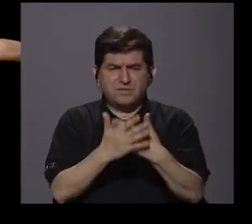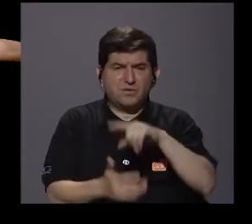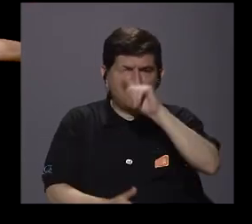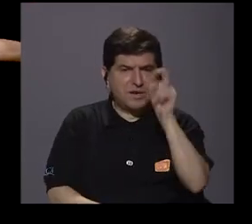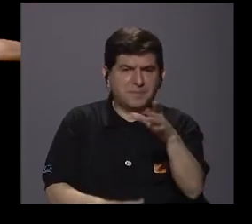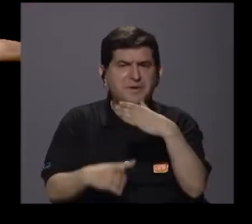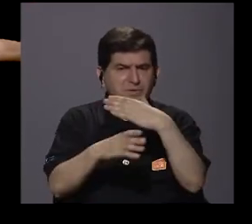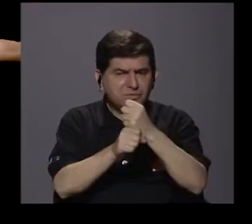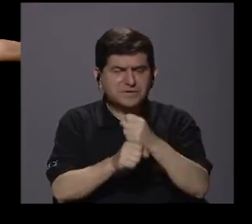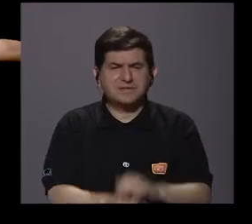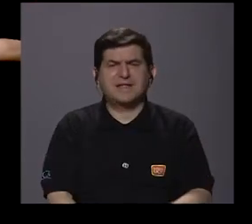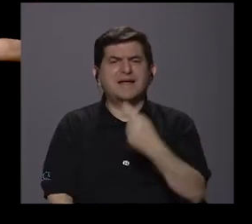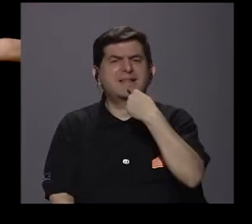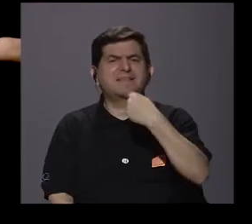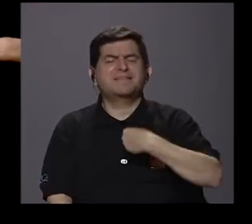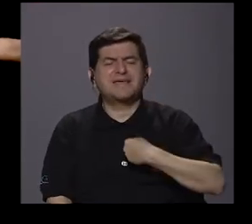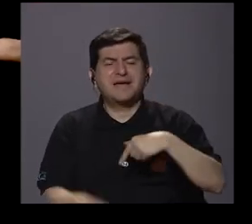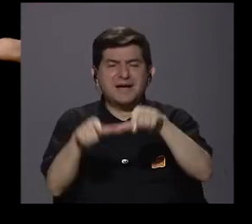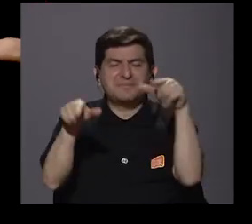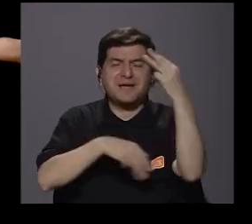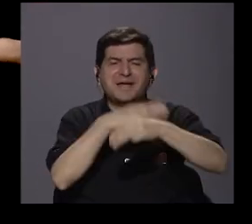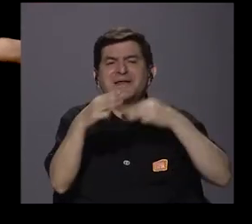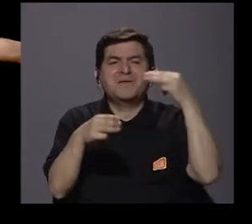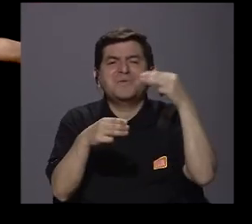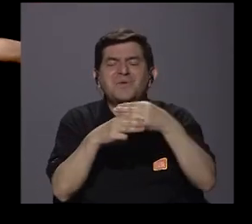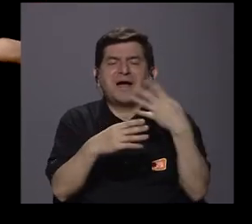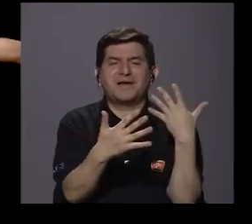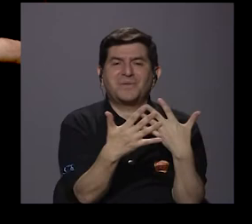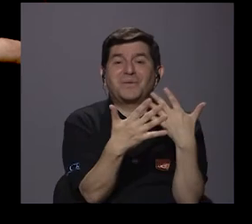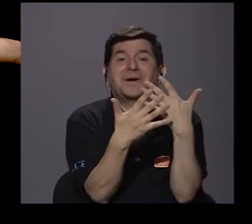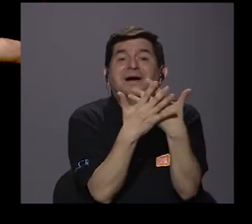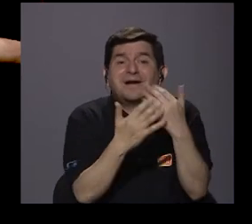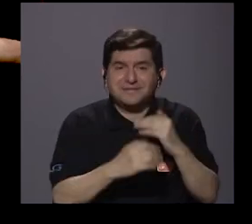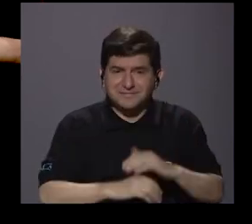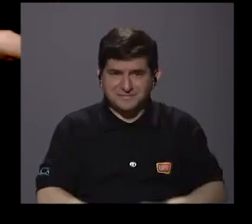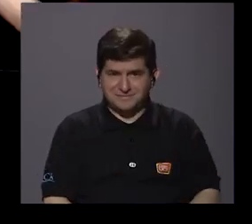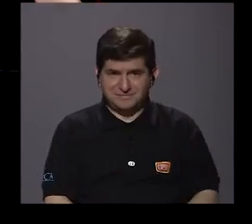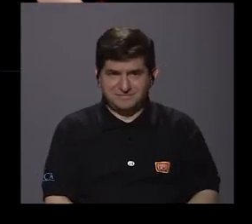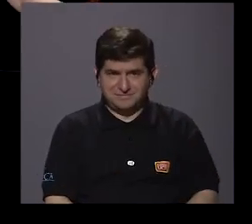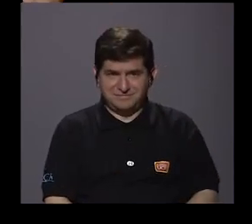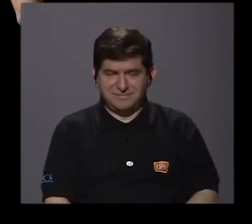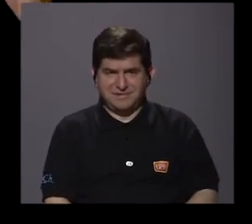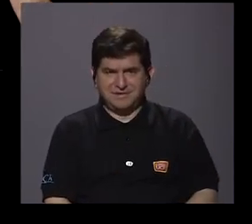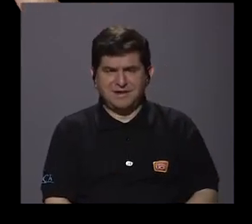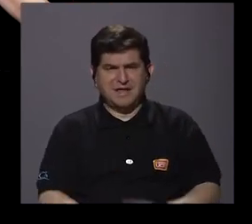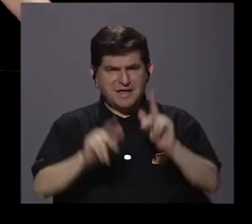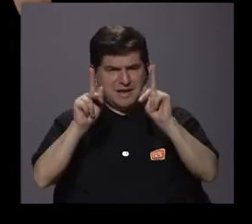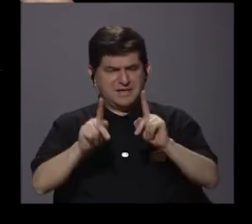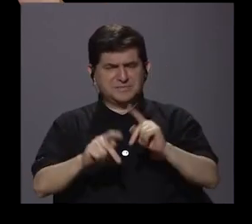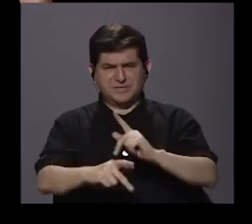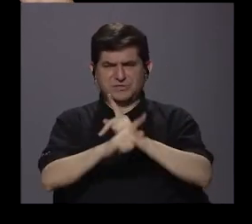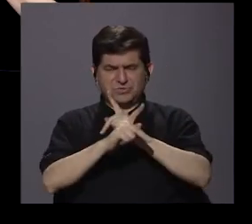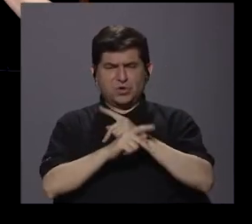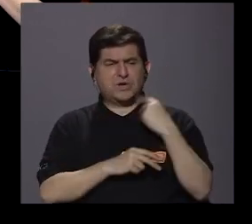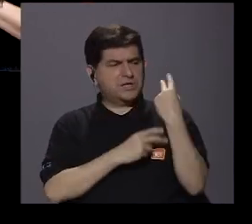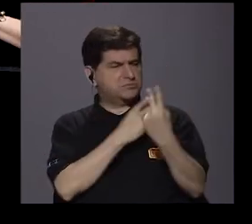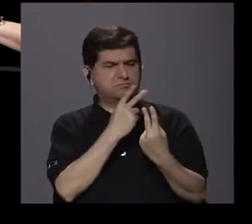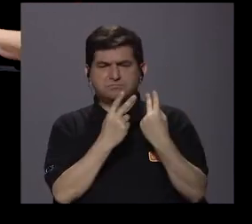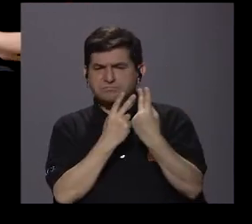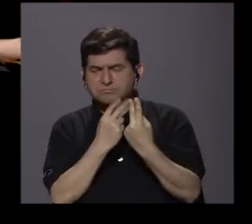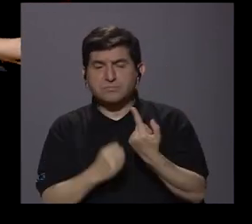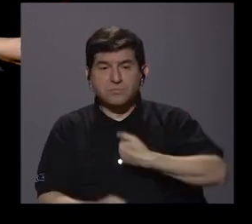respecto a la pregunta que usted me hizo, dígame, ¿en qué parte del mundo, en cuál cárcel, cuando los custodios hacen las